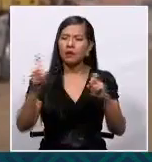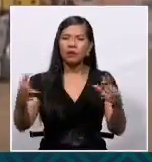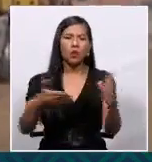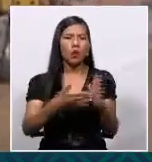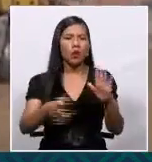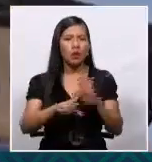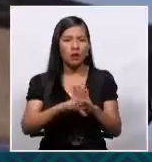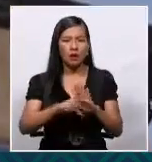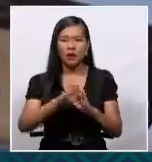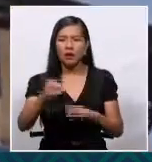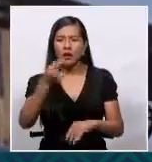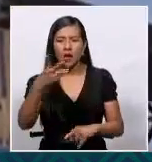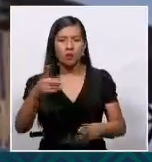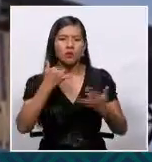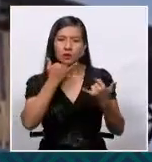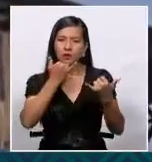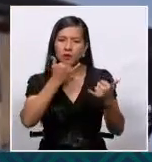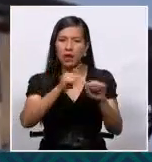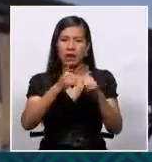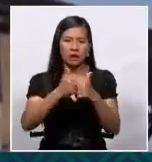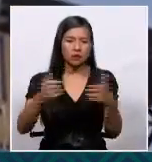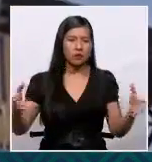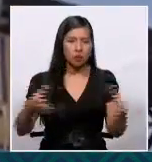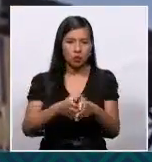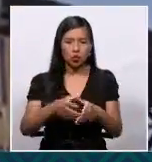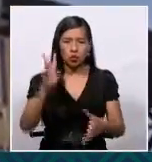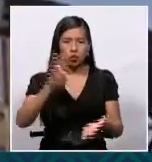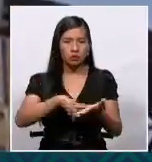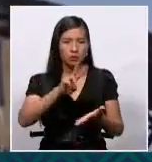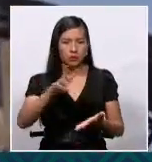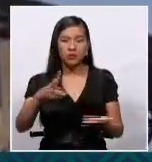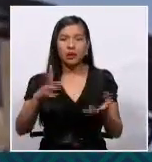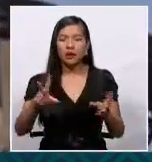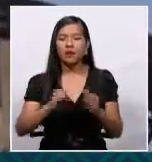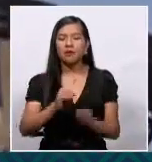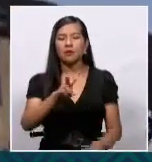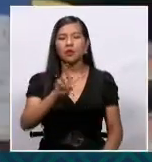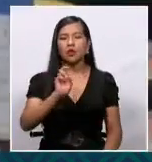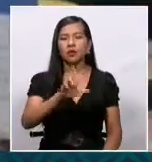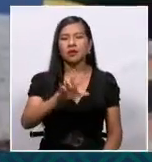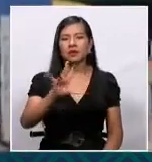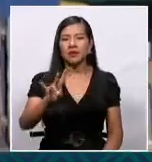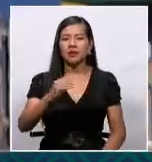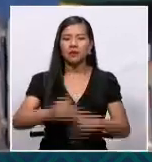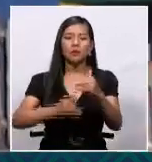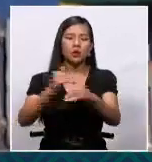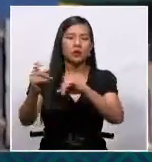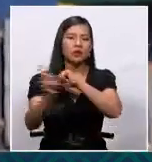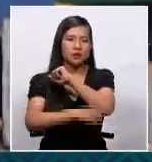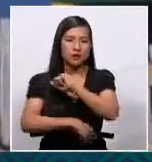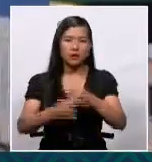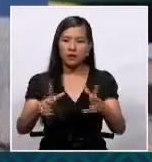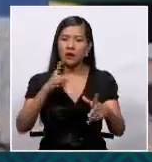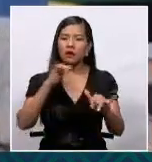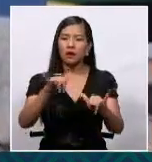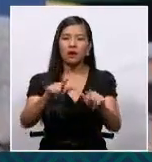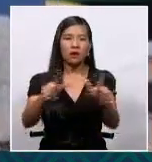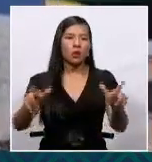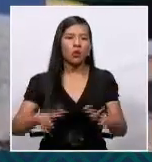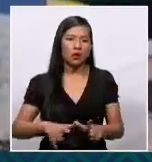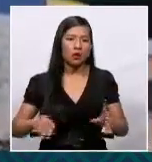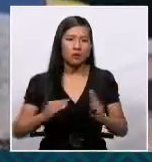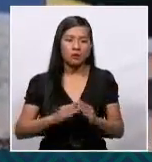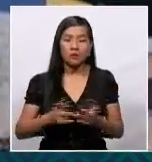ilícitos asociados que se lograron en 2022 fueron 237 procesos penales, los cuales se encuentran en instancias judiciales, y se